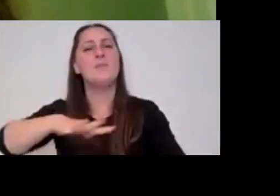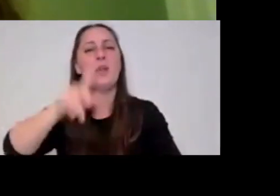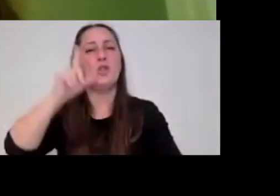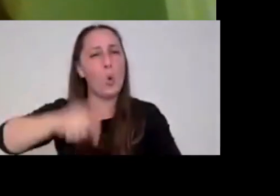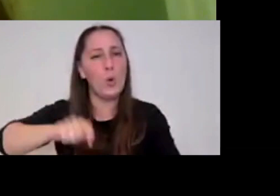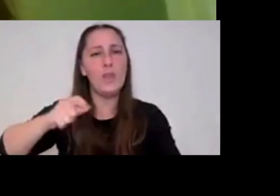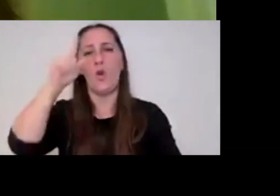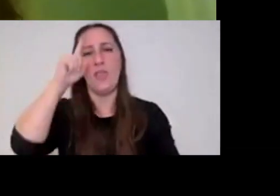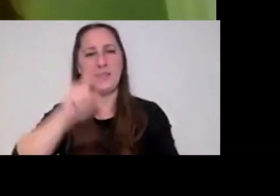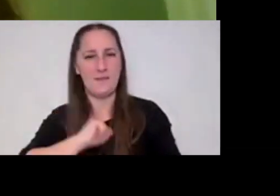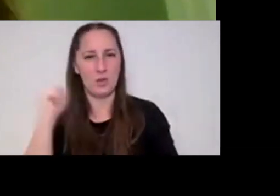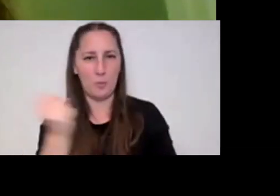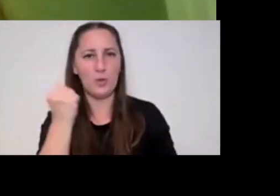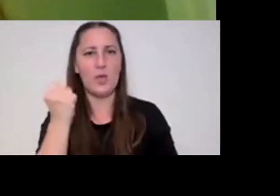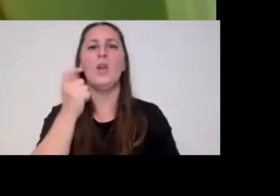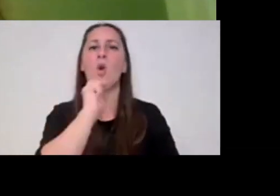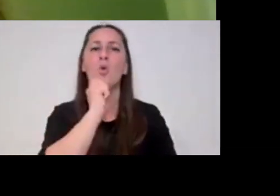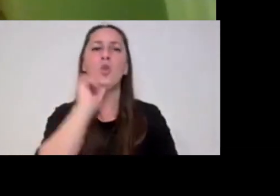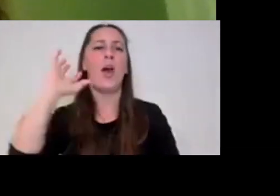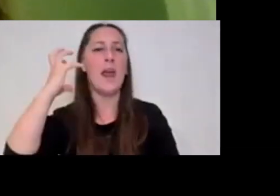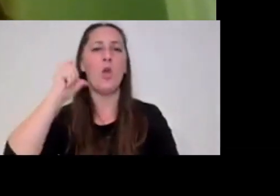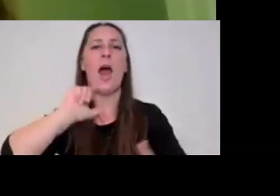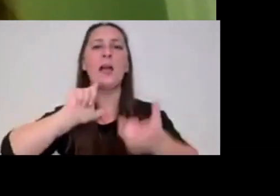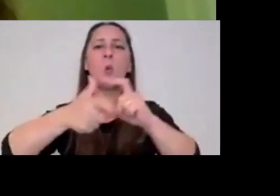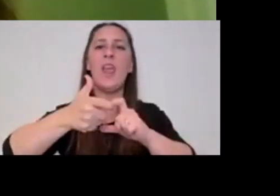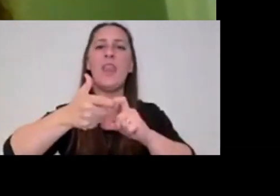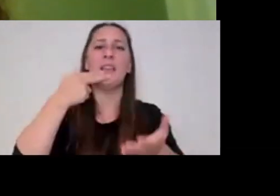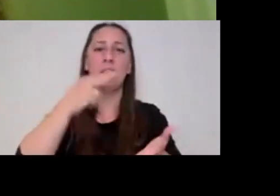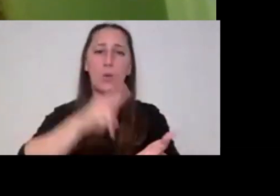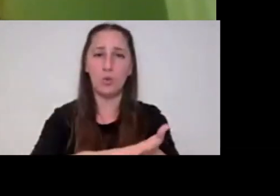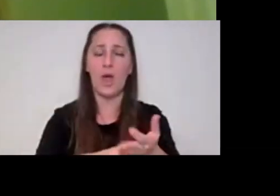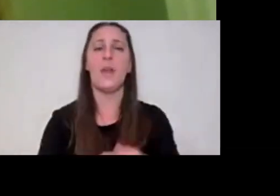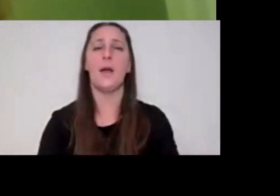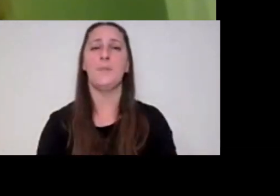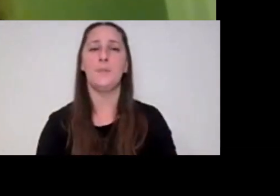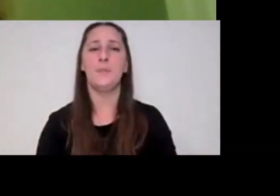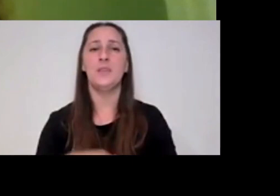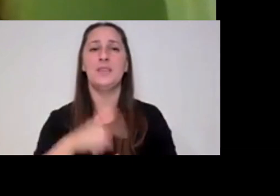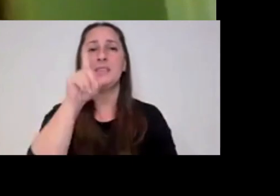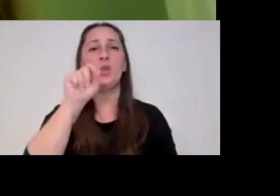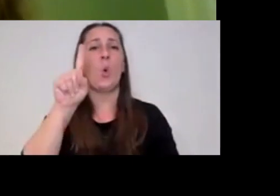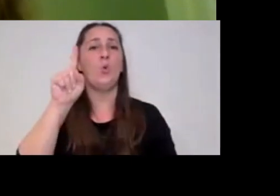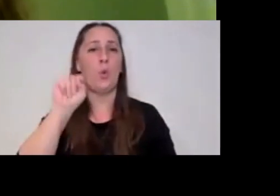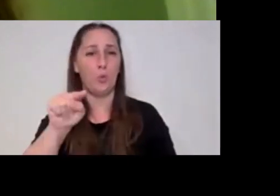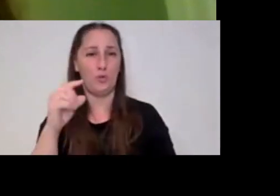Exportar. Conductora del programa radial Actualidad Tributaria en FM Aprender 106.1 MHz,